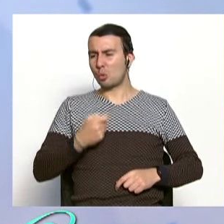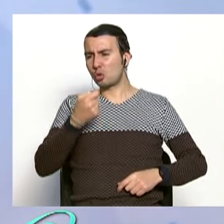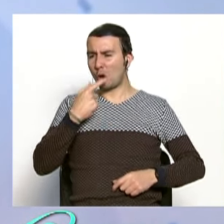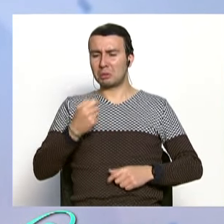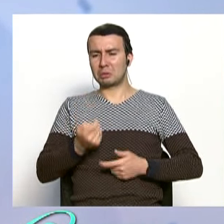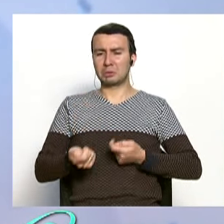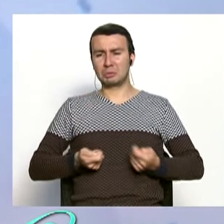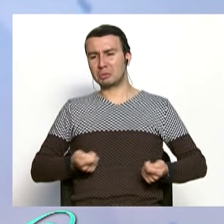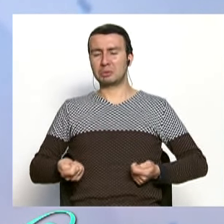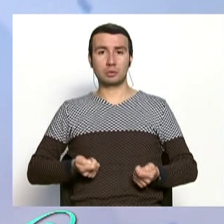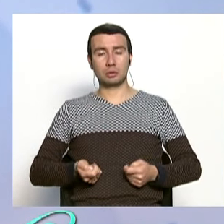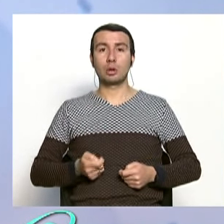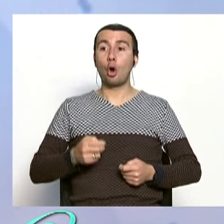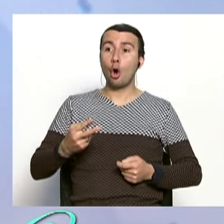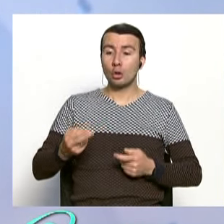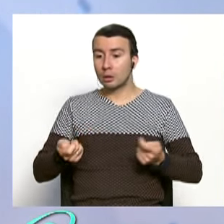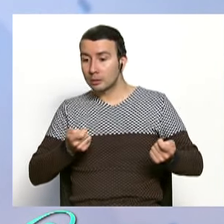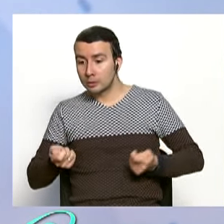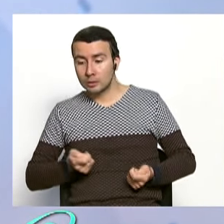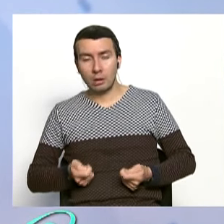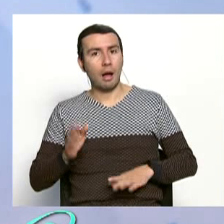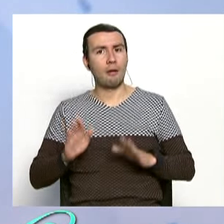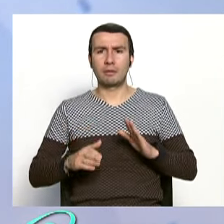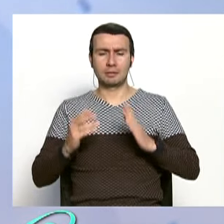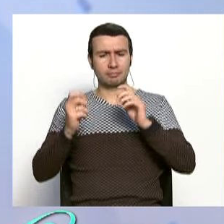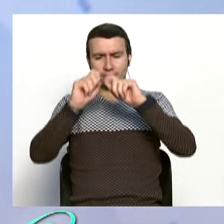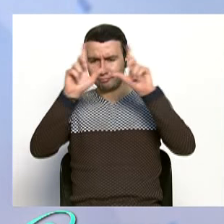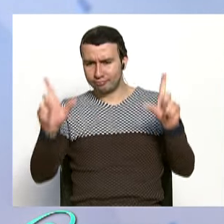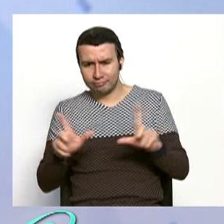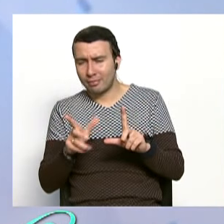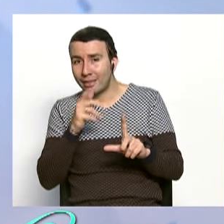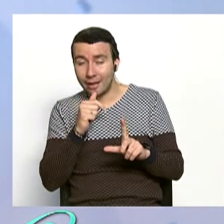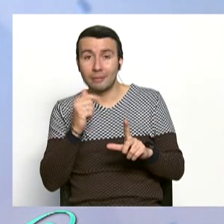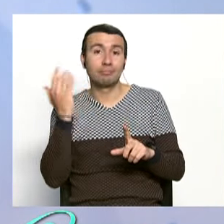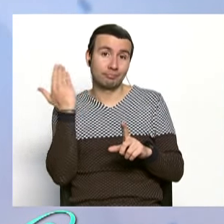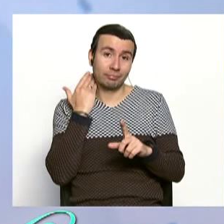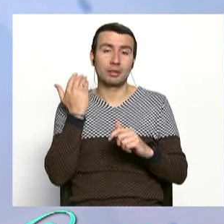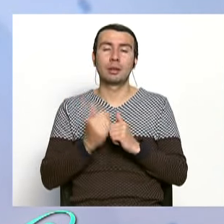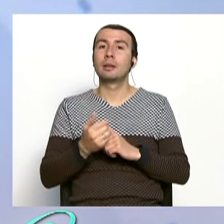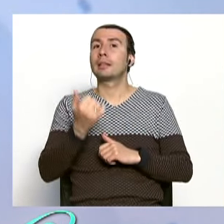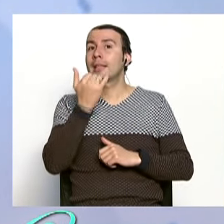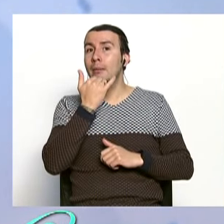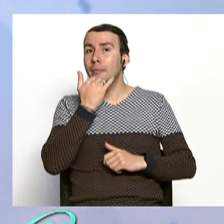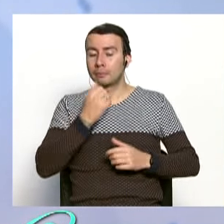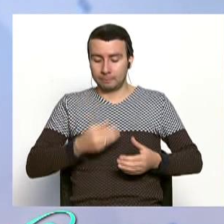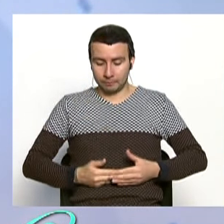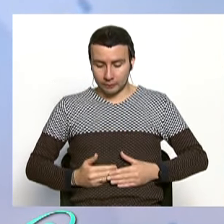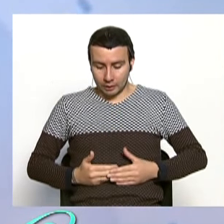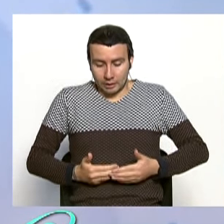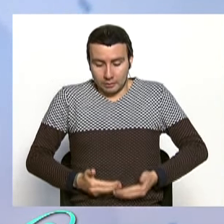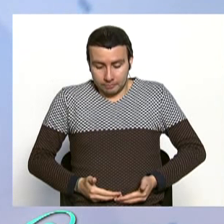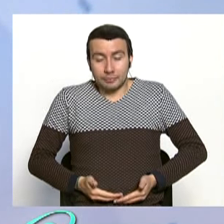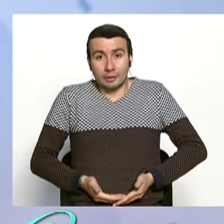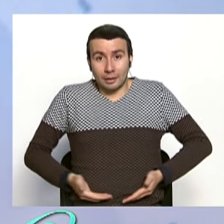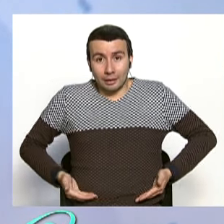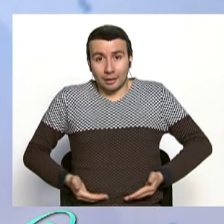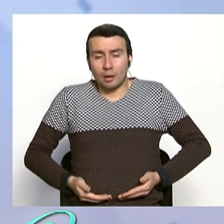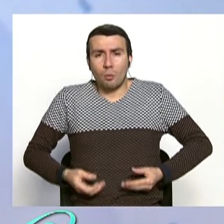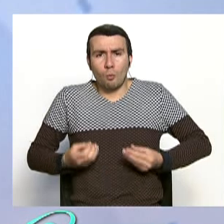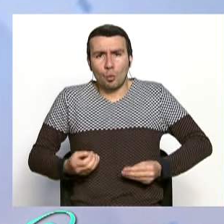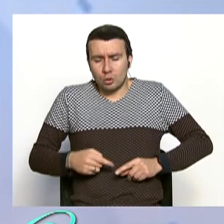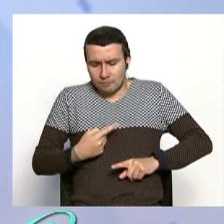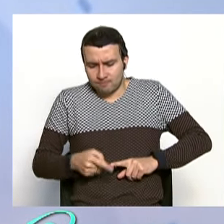otros pues haciendo tratamientos muchas veces sin estudios resulta que en la vida pélvica ha muchas cosas y se habla del